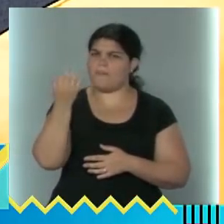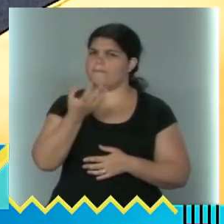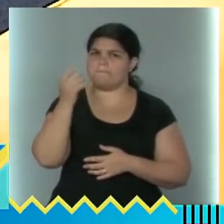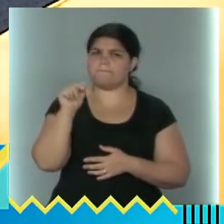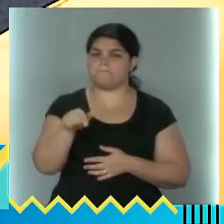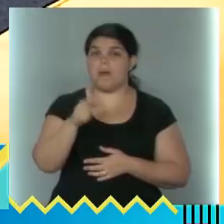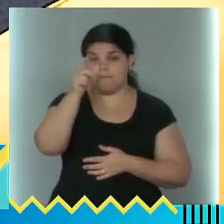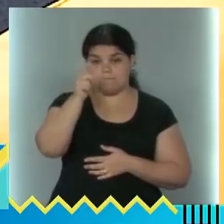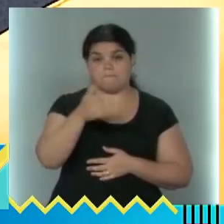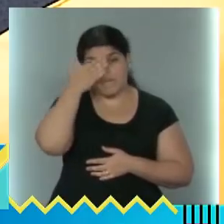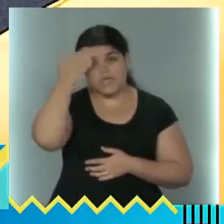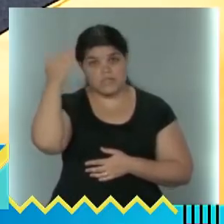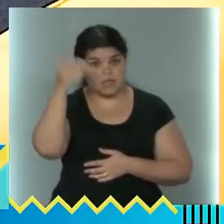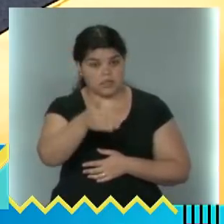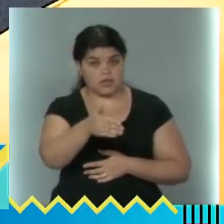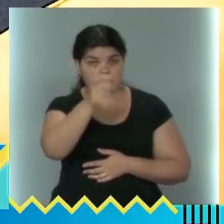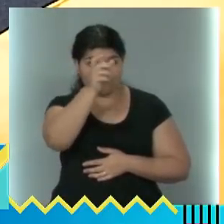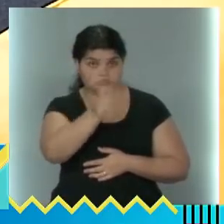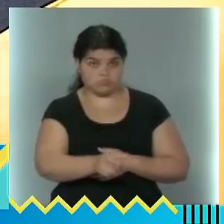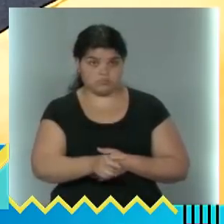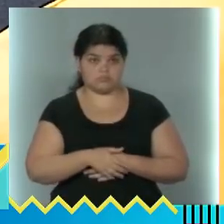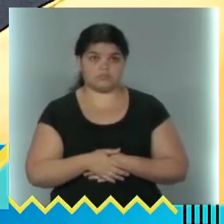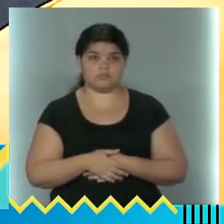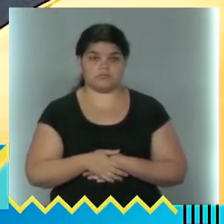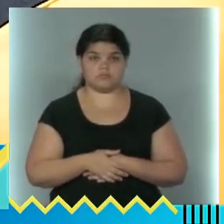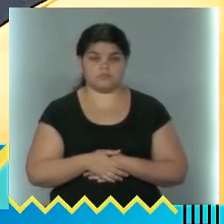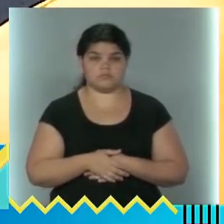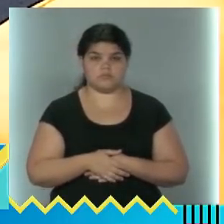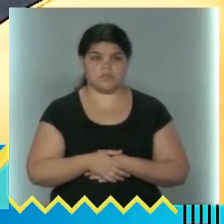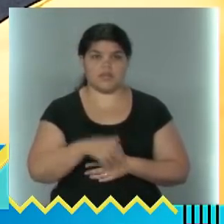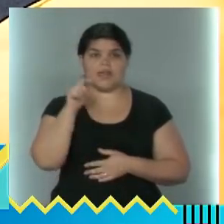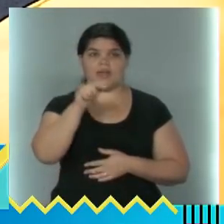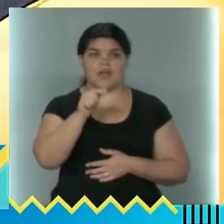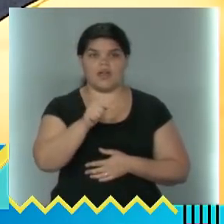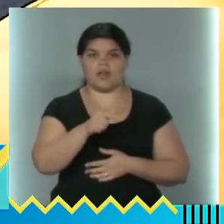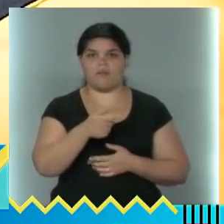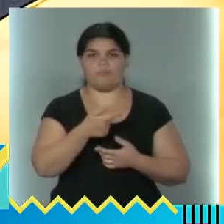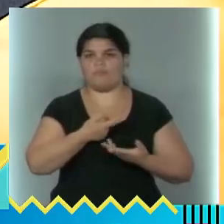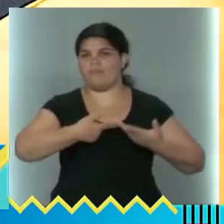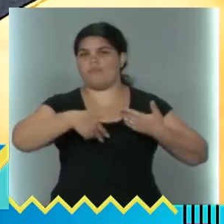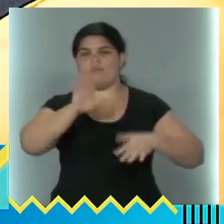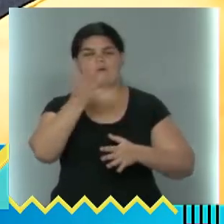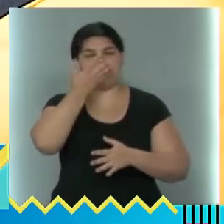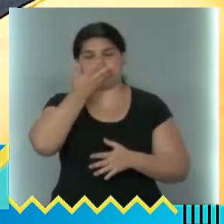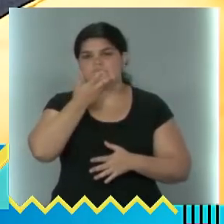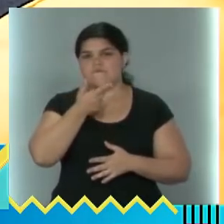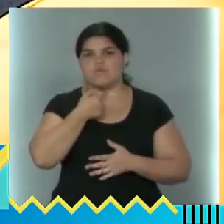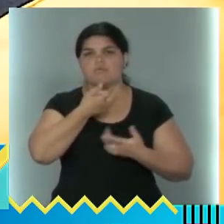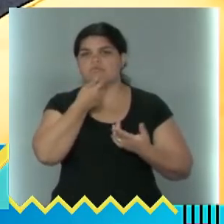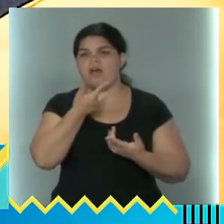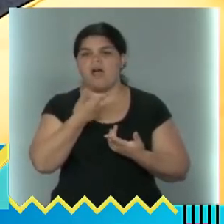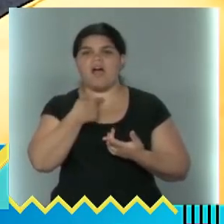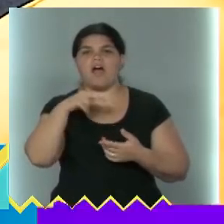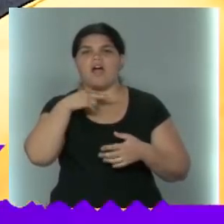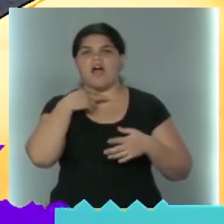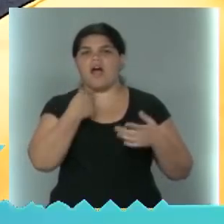un paciente, ¿no es cierto?, que digamos, su actividad principal era el canto, disfrutaba mucho de cantar,